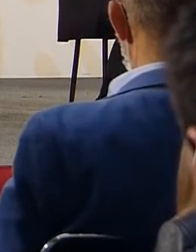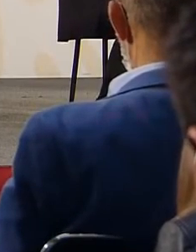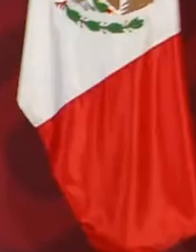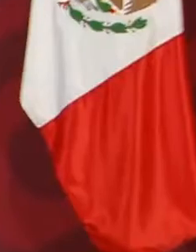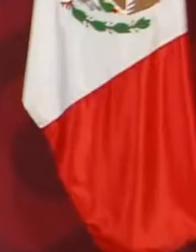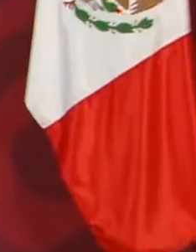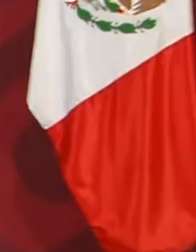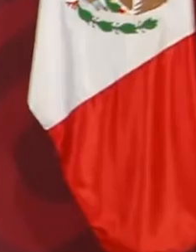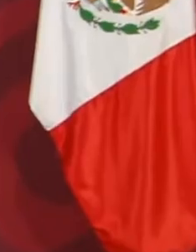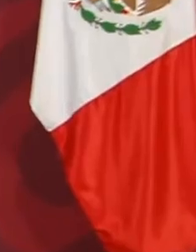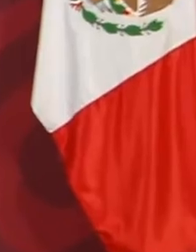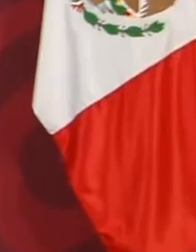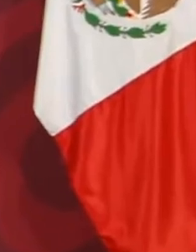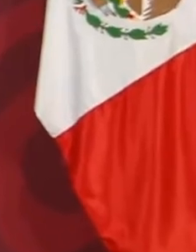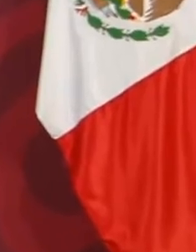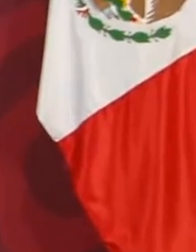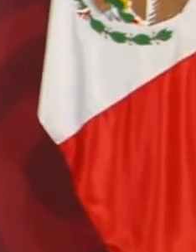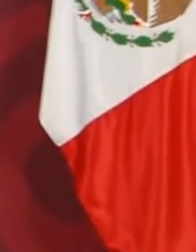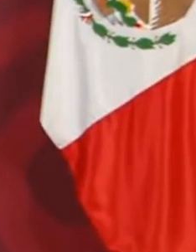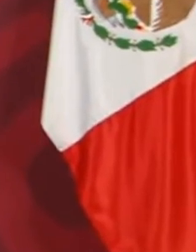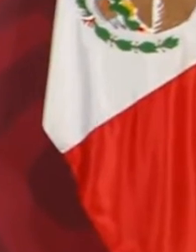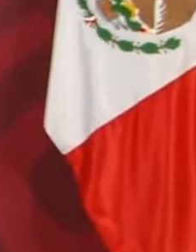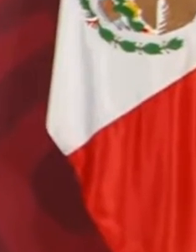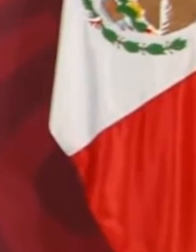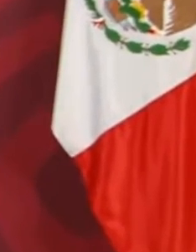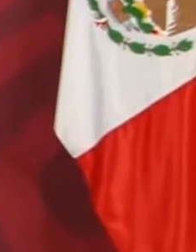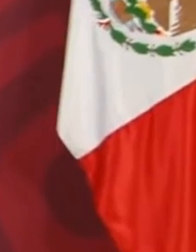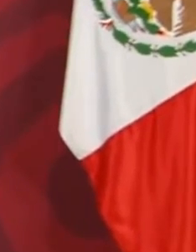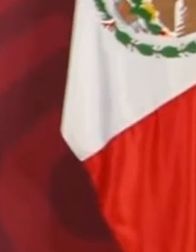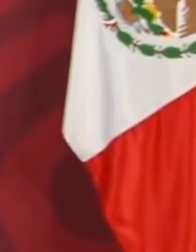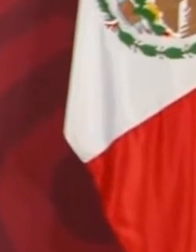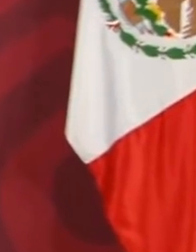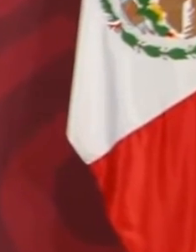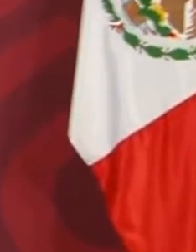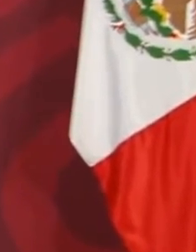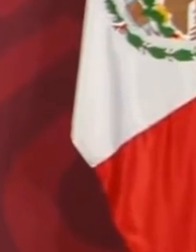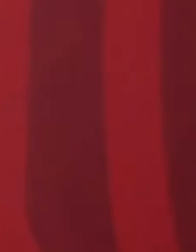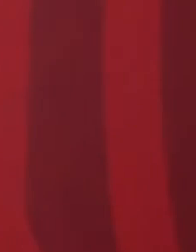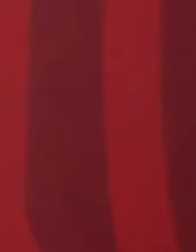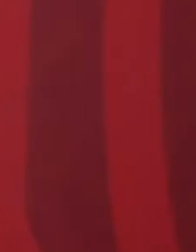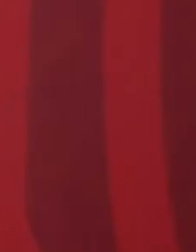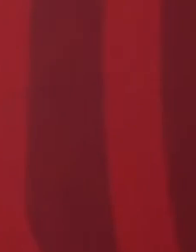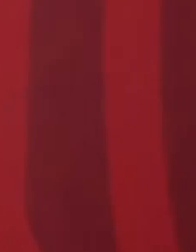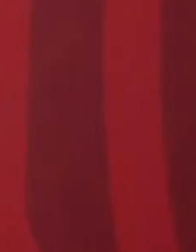migrantes. Este gobernador de Texas, con todo respeto,